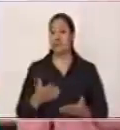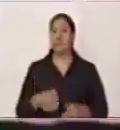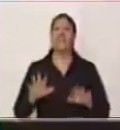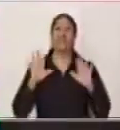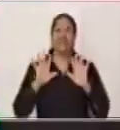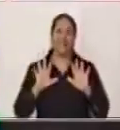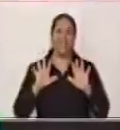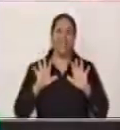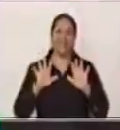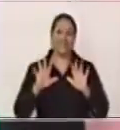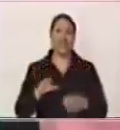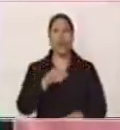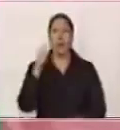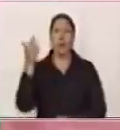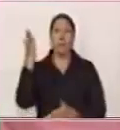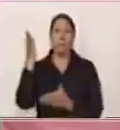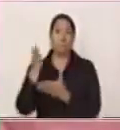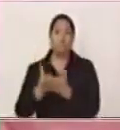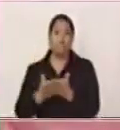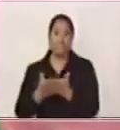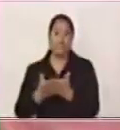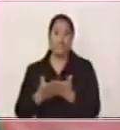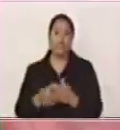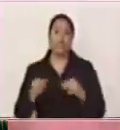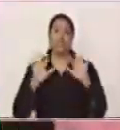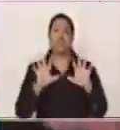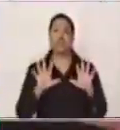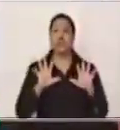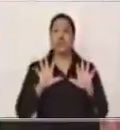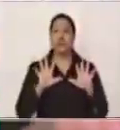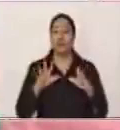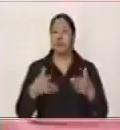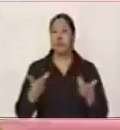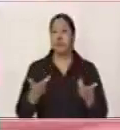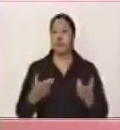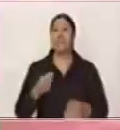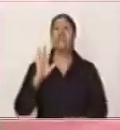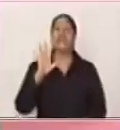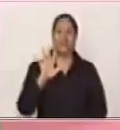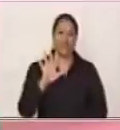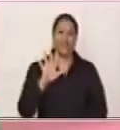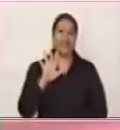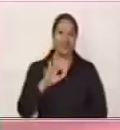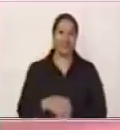es 10 y la mitad de 10 es 5.